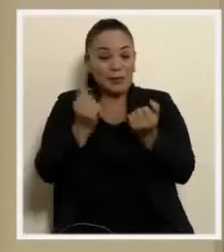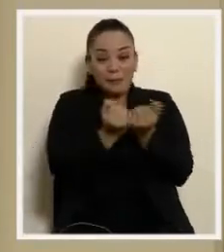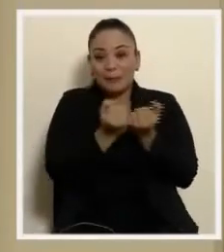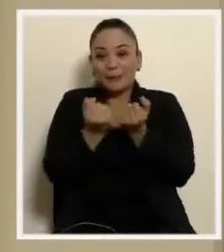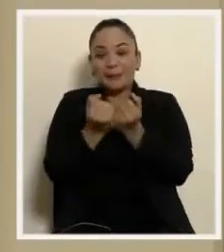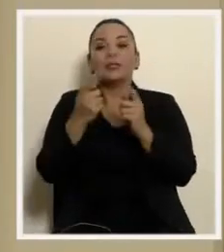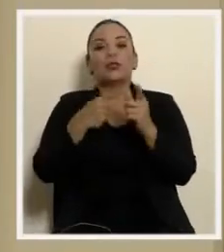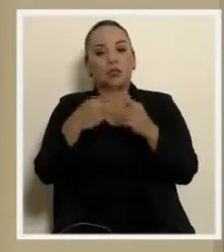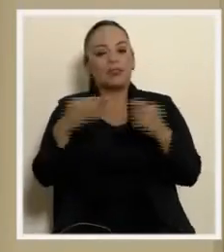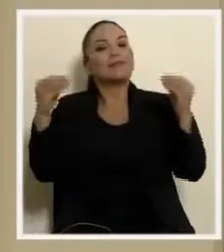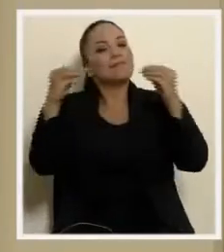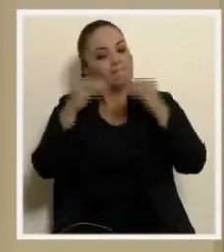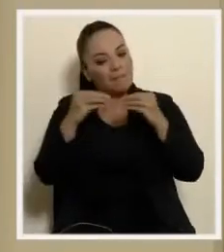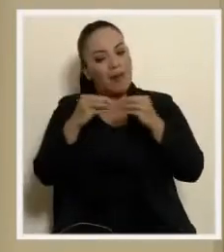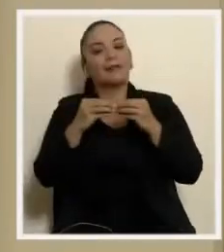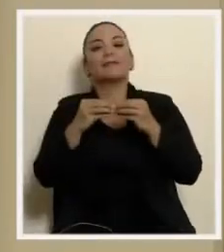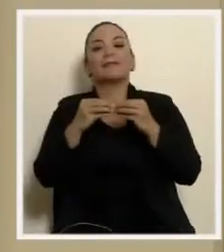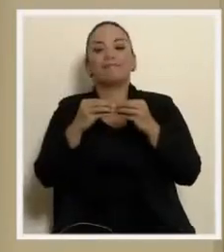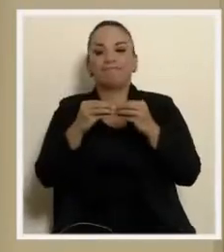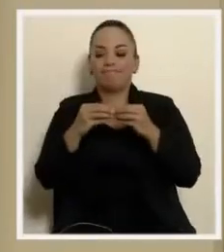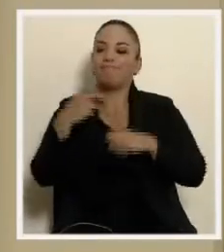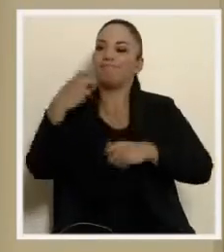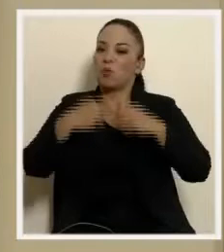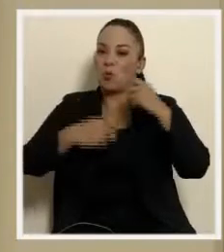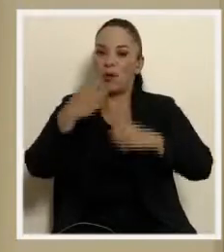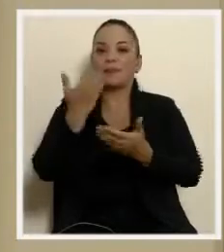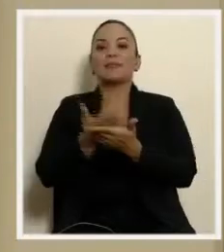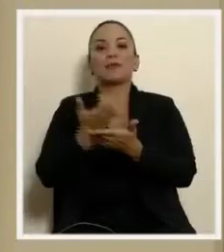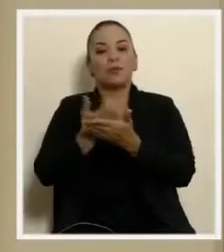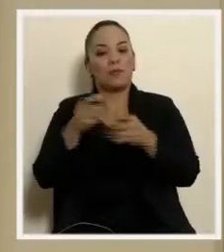tener también mayores problemas en la economía.